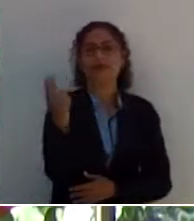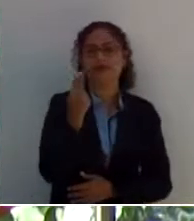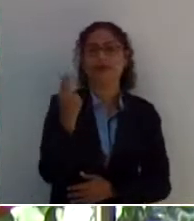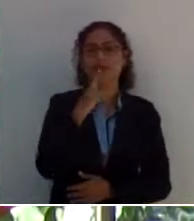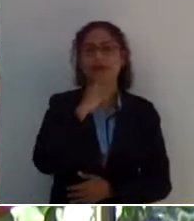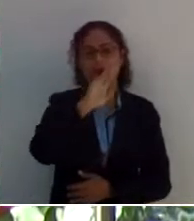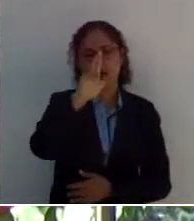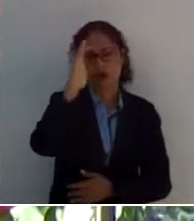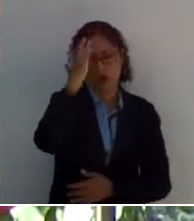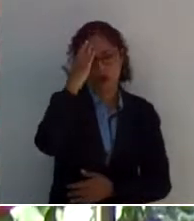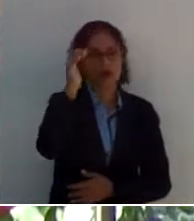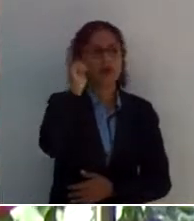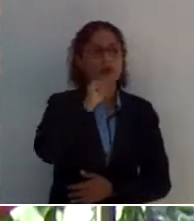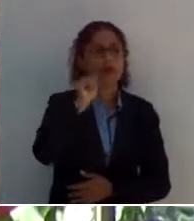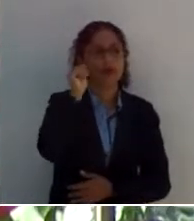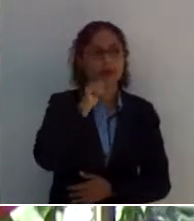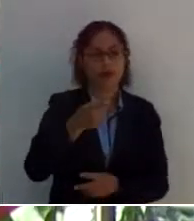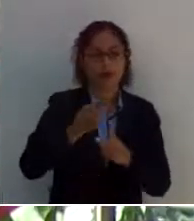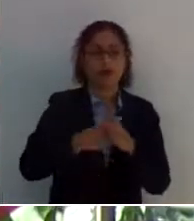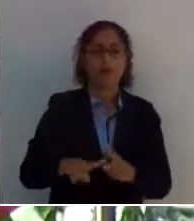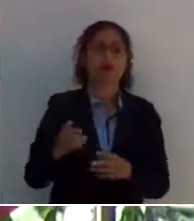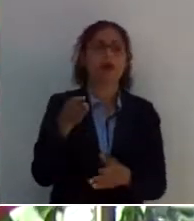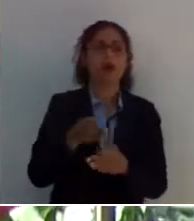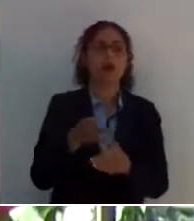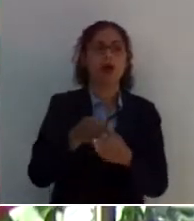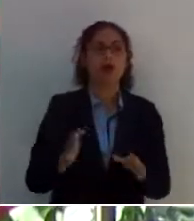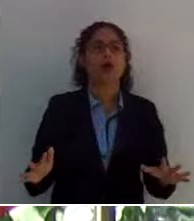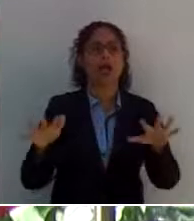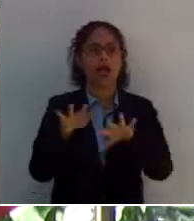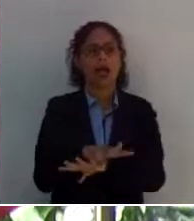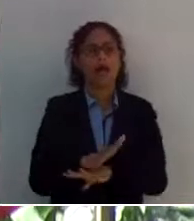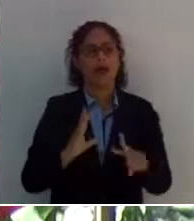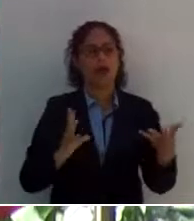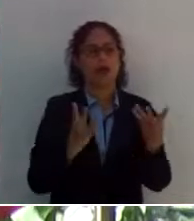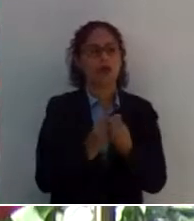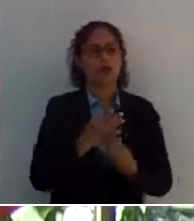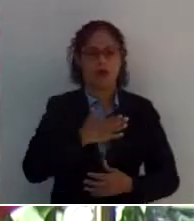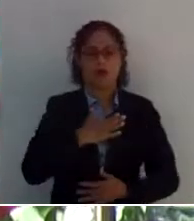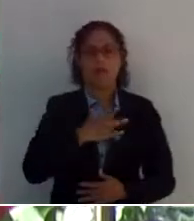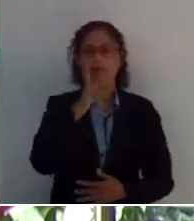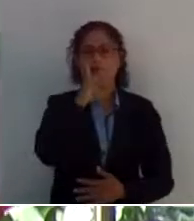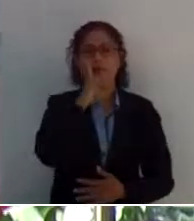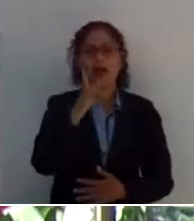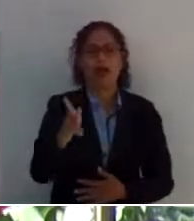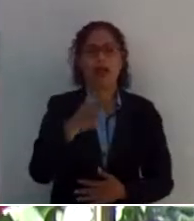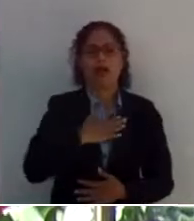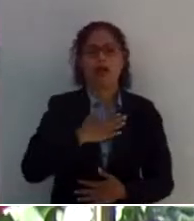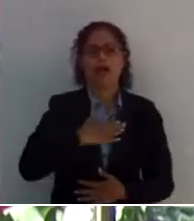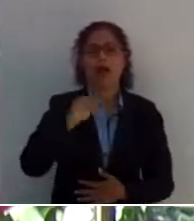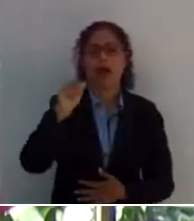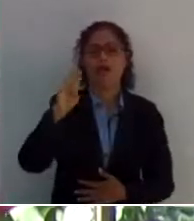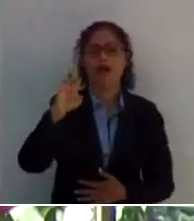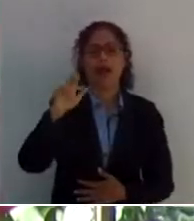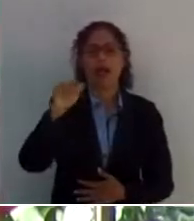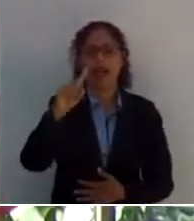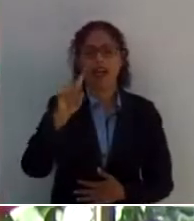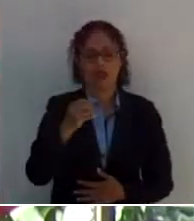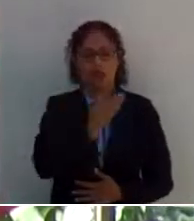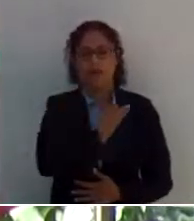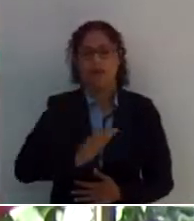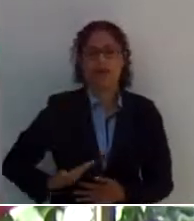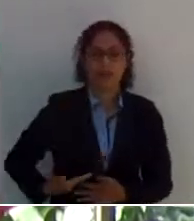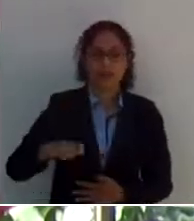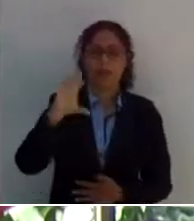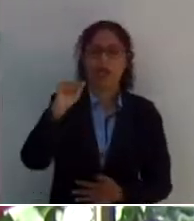reconocimiento por siempre. A partir de hoy, caminaremos juntos. Tienen mi palabra, como Abelardo Pérez Estrada, presidente de